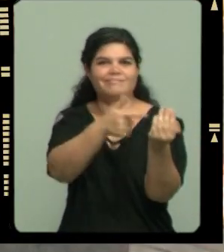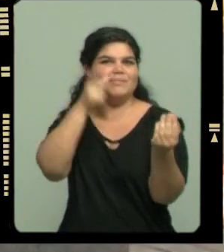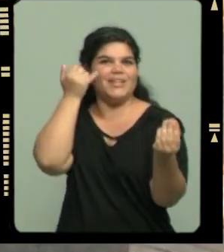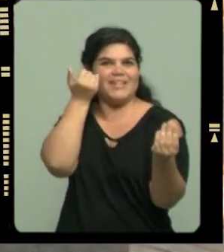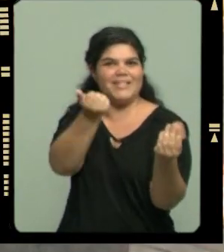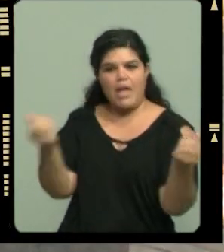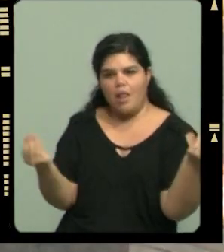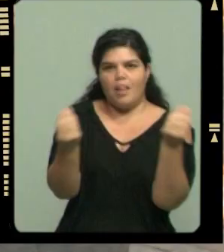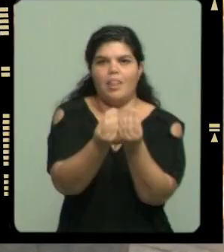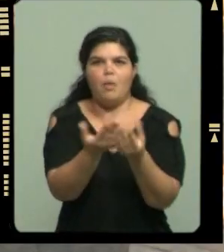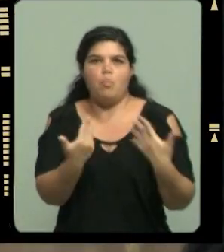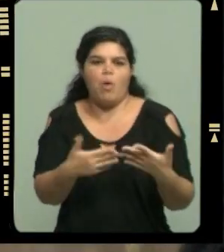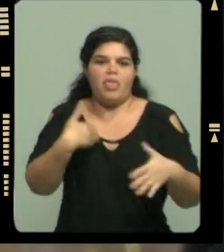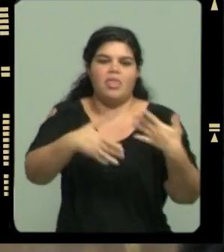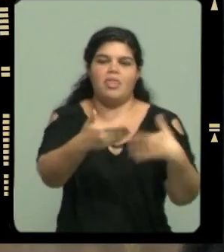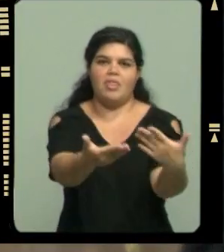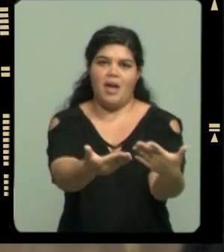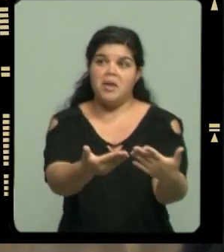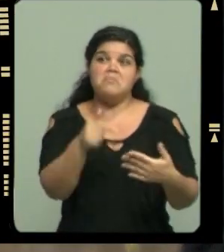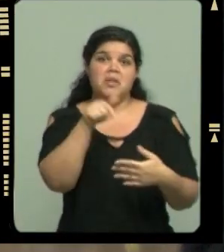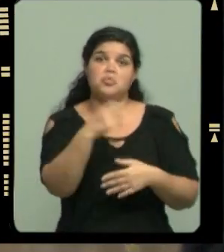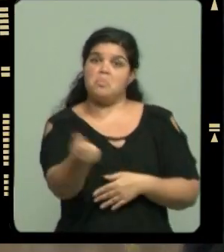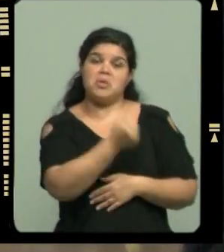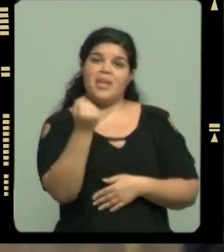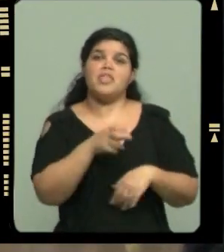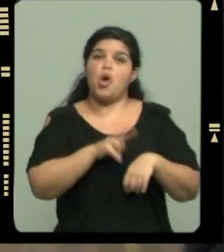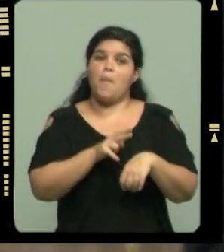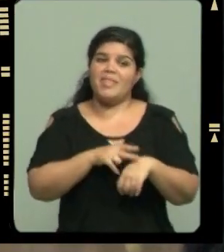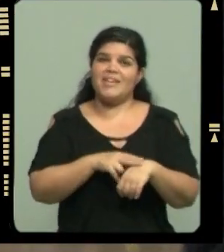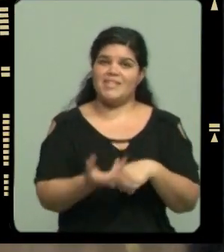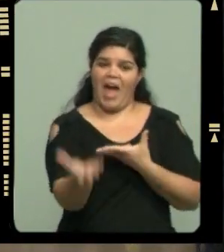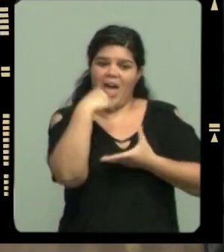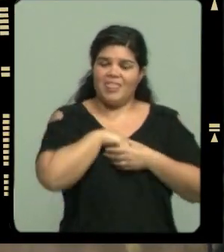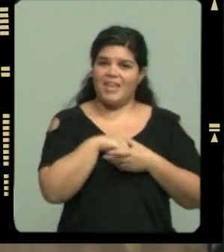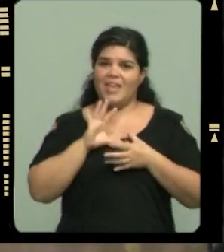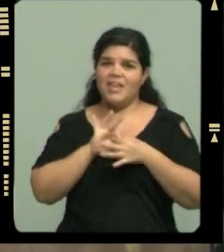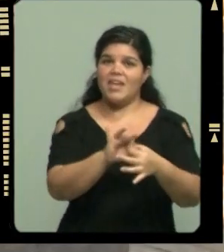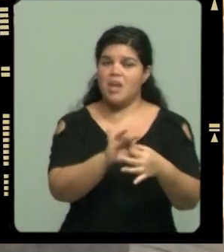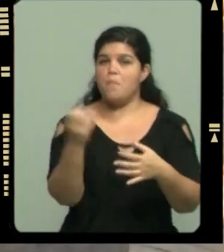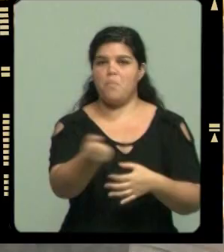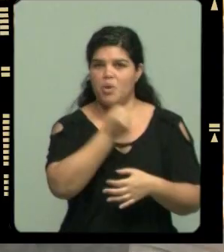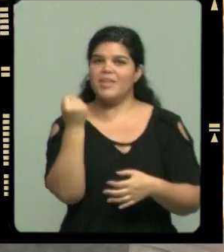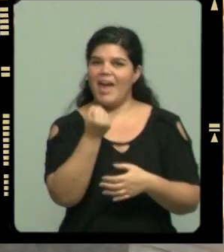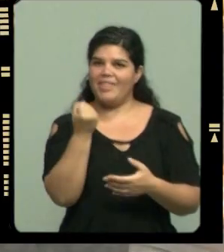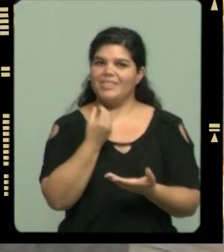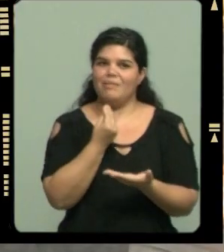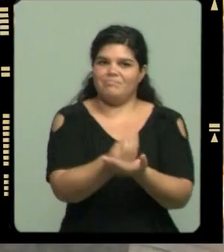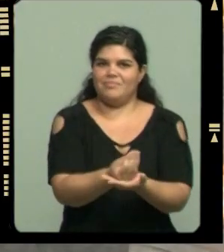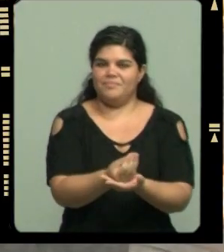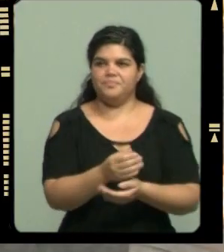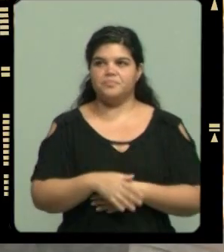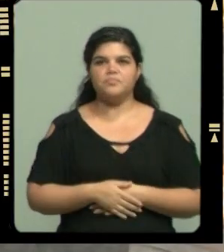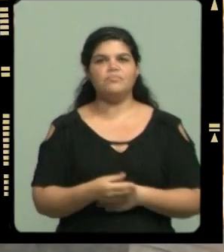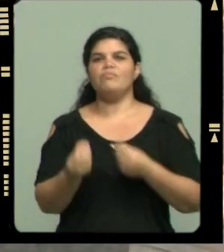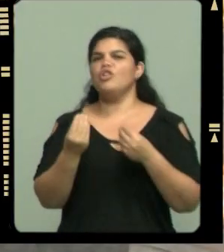enriquecedor para quienes están, ¿no? Seguro, porque es la mejor forma de adquirir estas competencias, estas habilidades de liderazgo. Bueno, Lali, ¿cómo hacen los que nos están